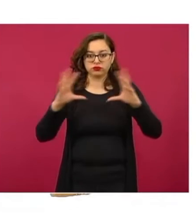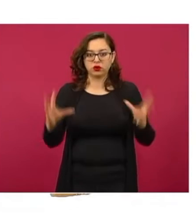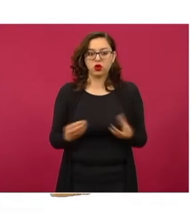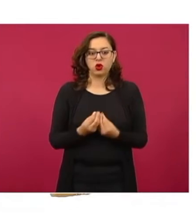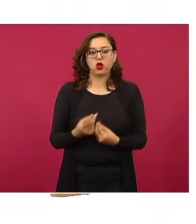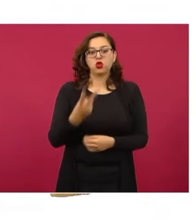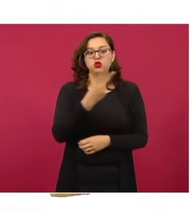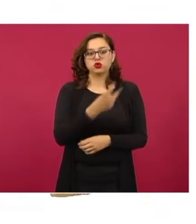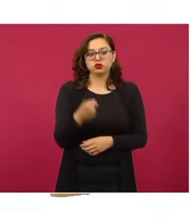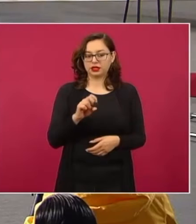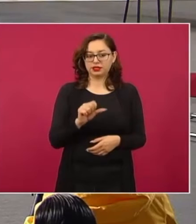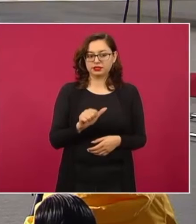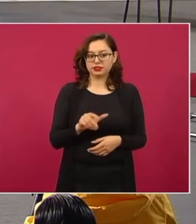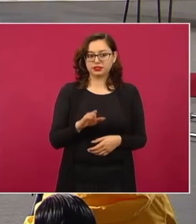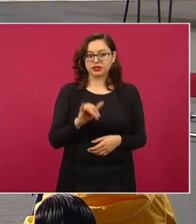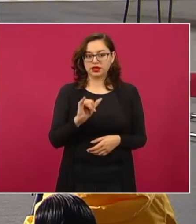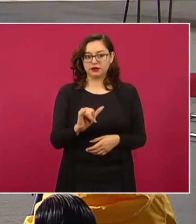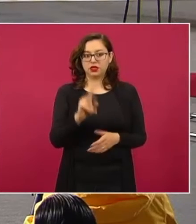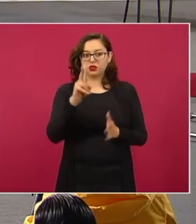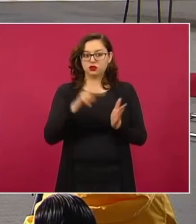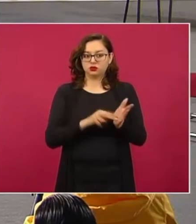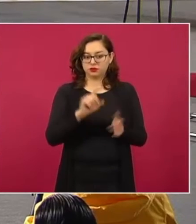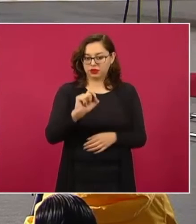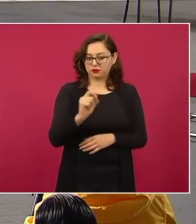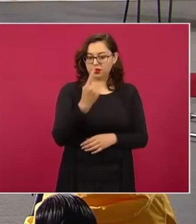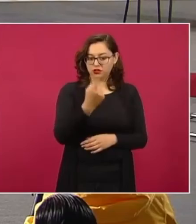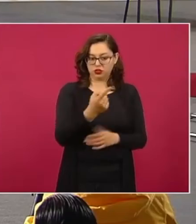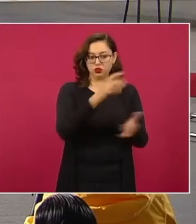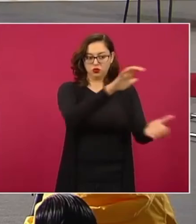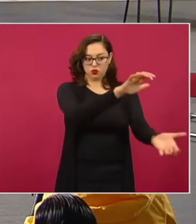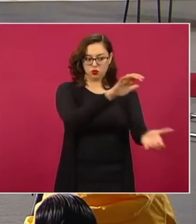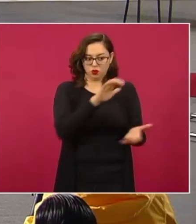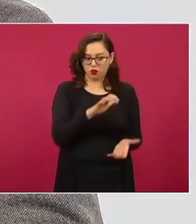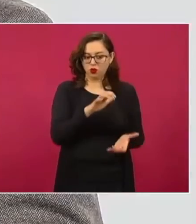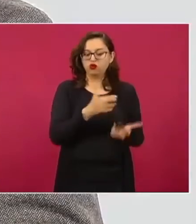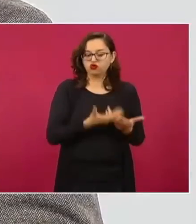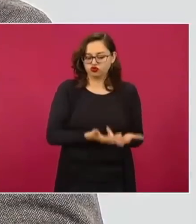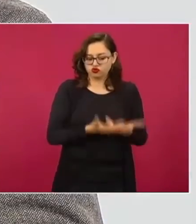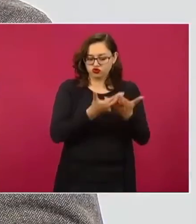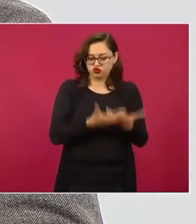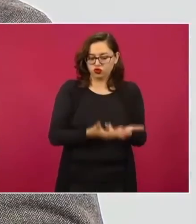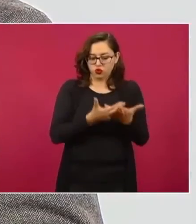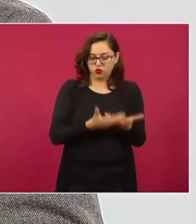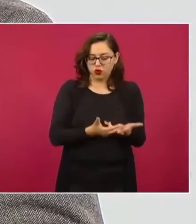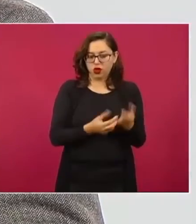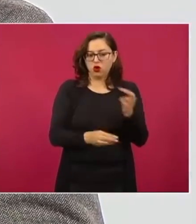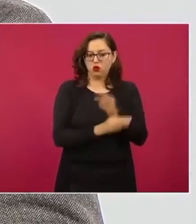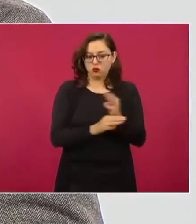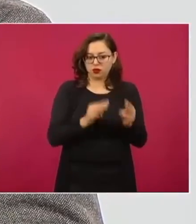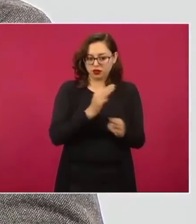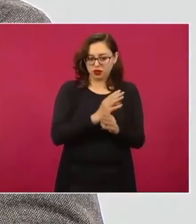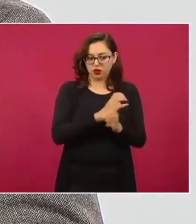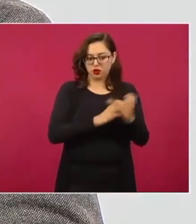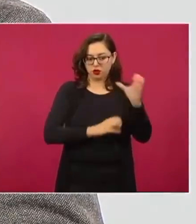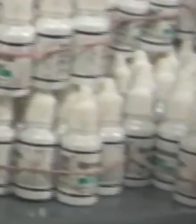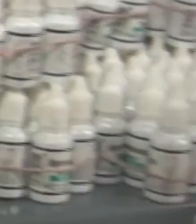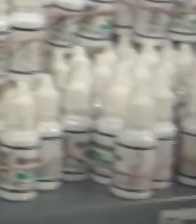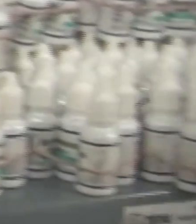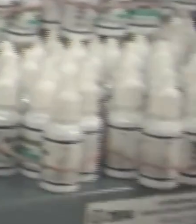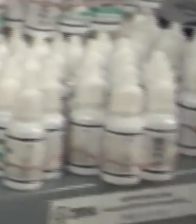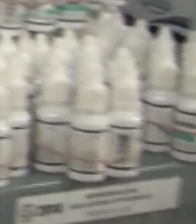288 millones de piezas. Alcocer Varela indicó que para el primer trimestre de este 2022 se distribuirán